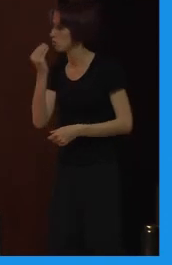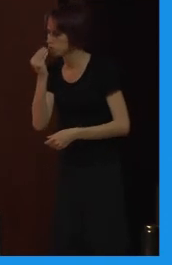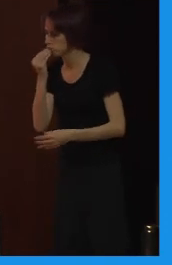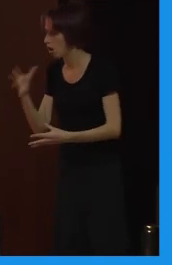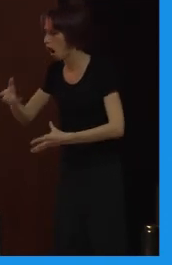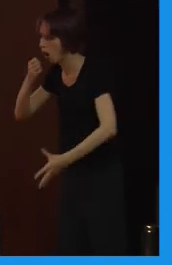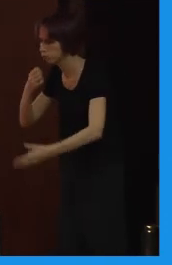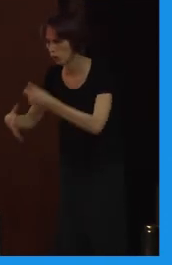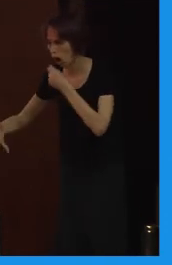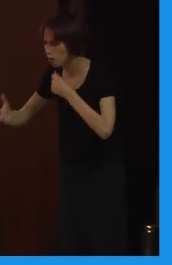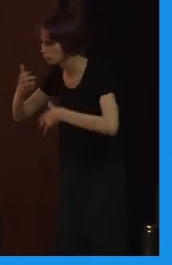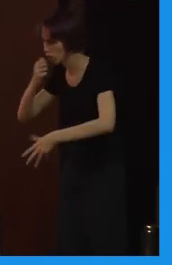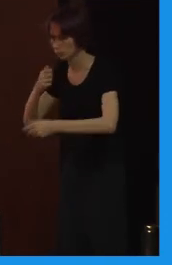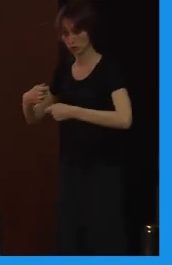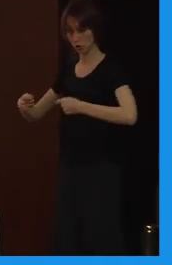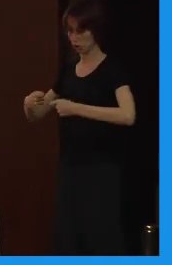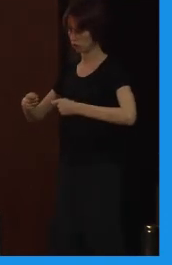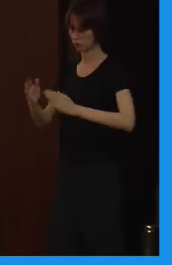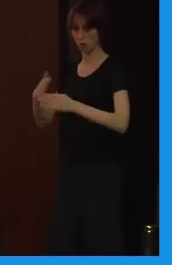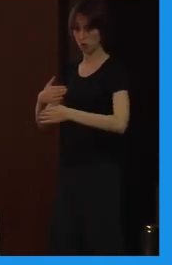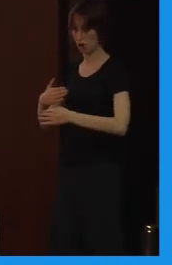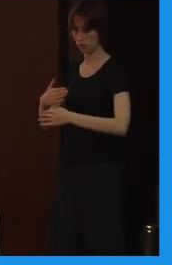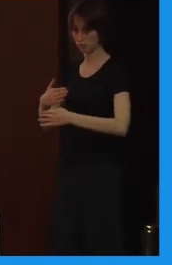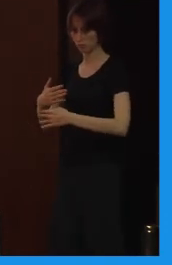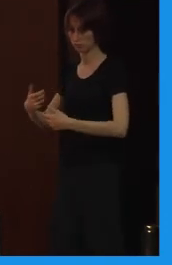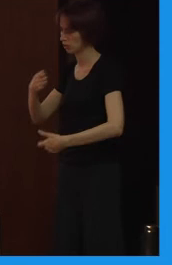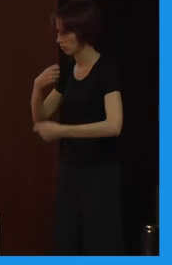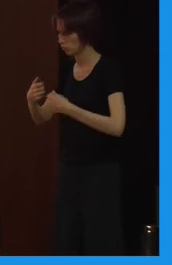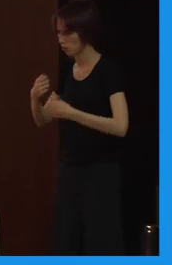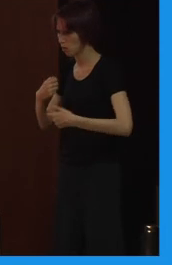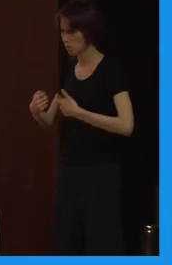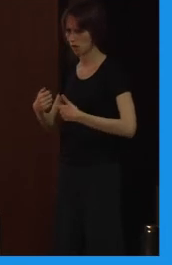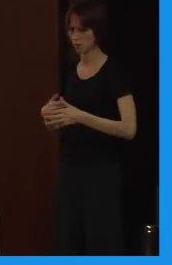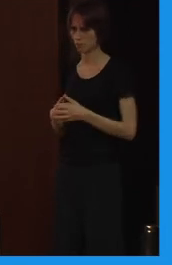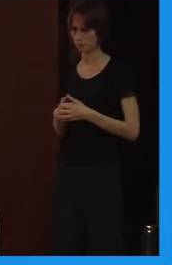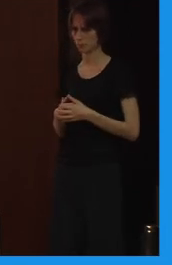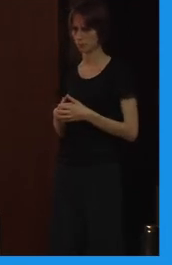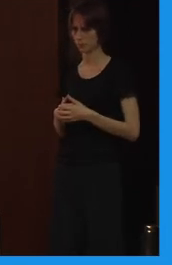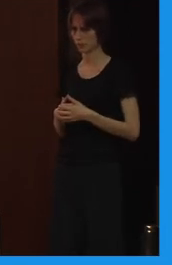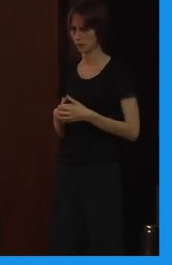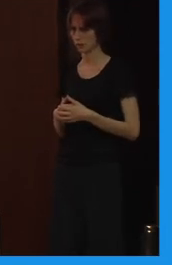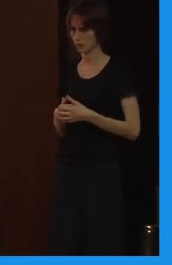Pensar que más del 70%, aunque aquí yo creo que no, por lo menos los que habéis asistido aquí, yo siempre